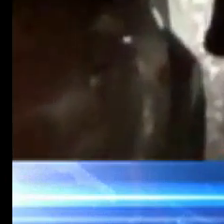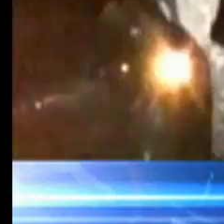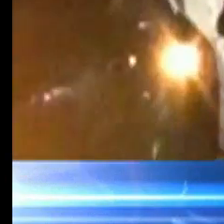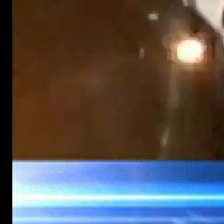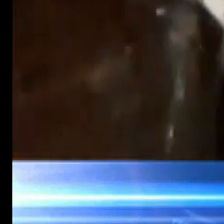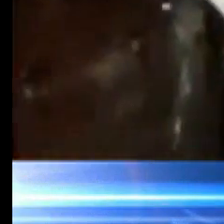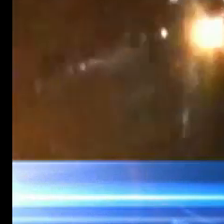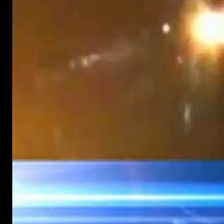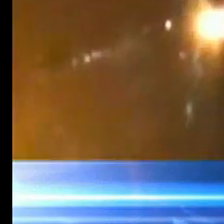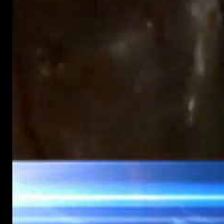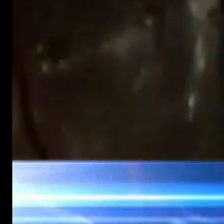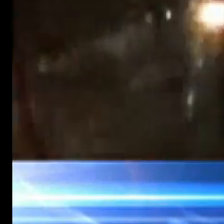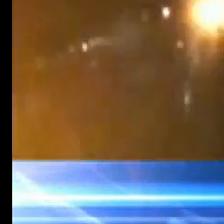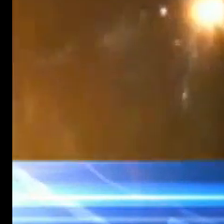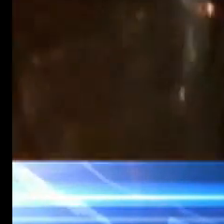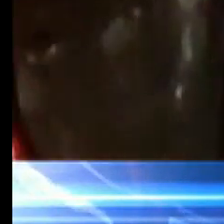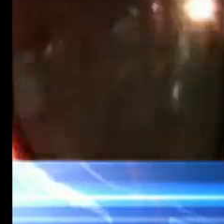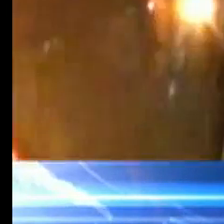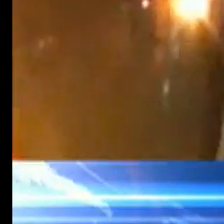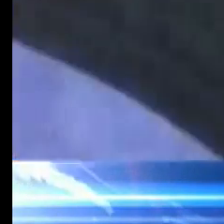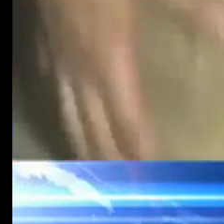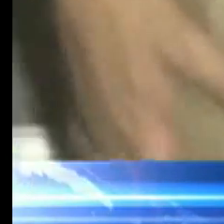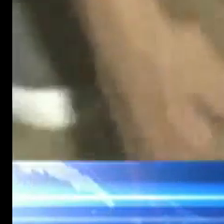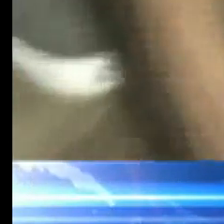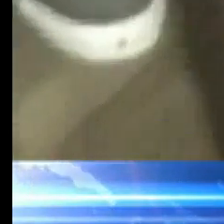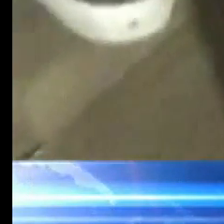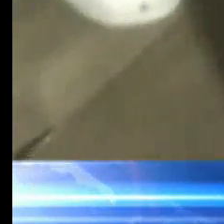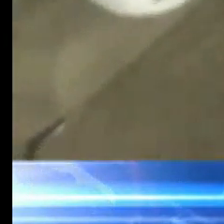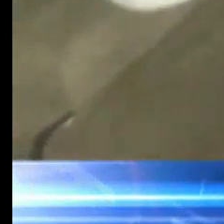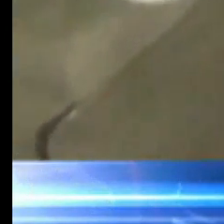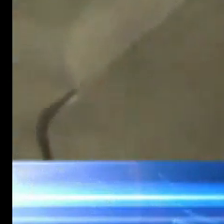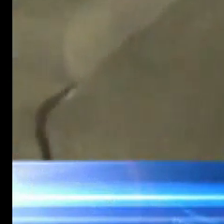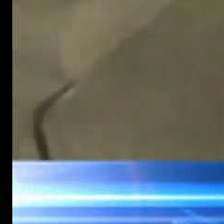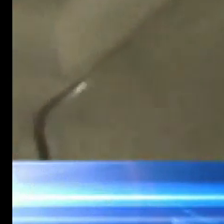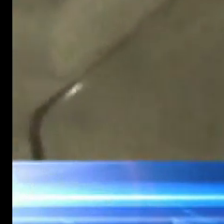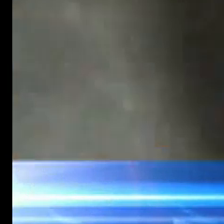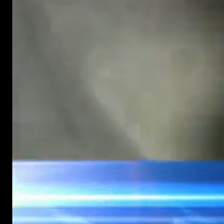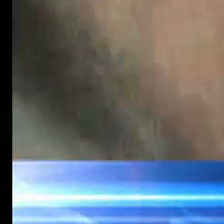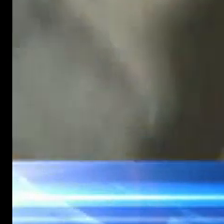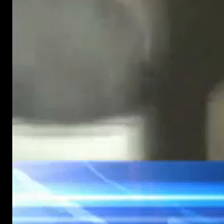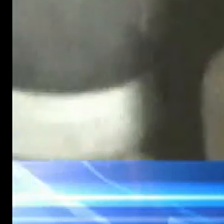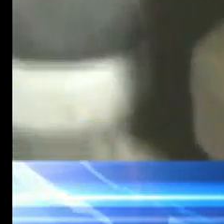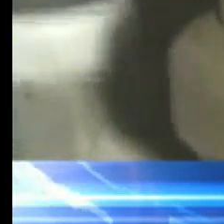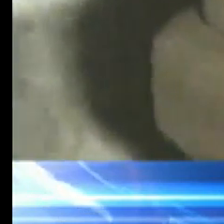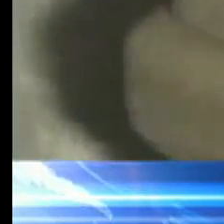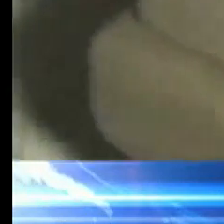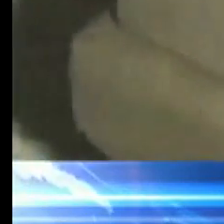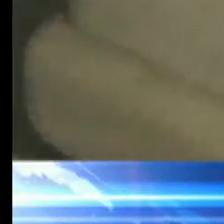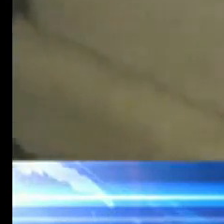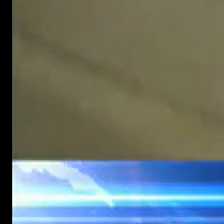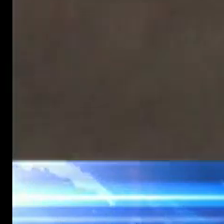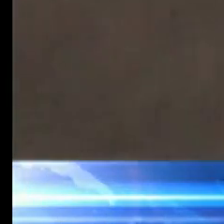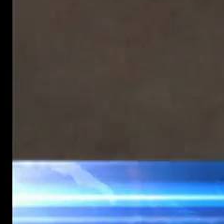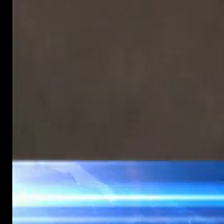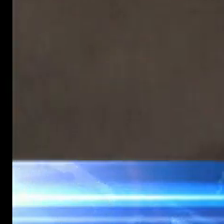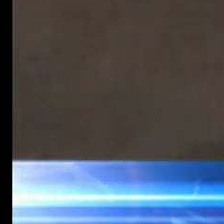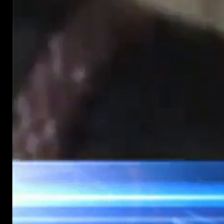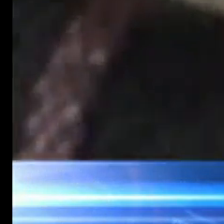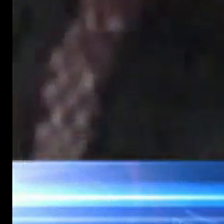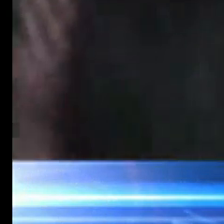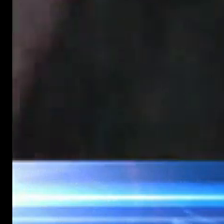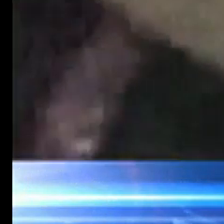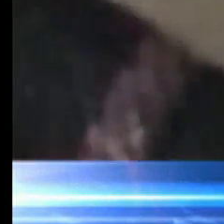1.796 kilos de clorhidrato de cocaína fue el total de la droga decomisada en Manabí. Estaba encaletado bajo tierra en